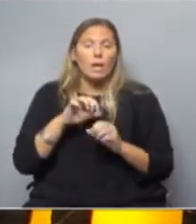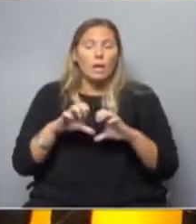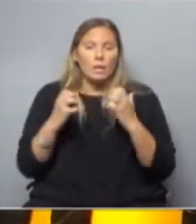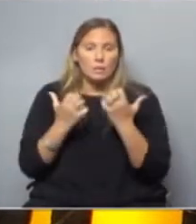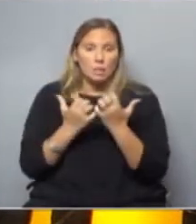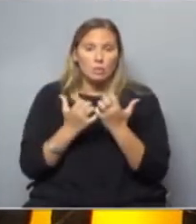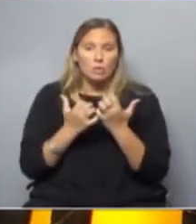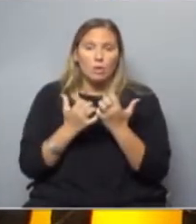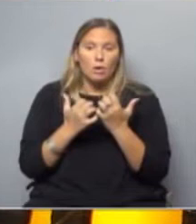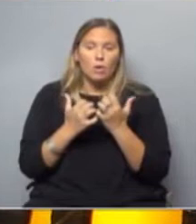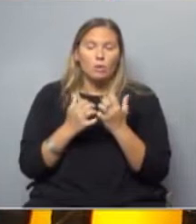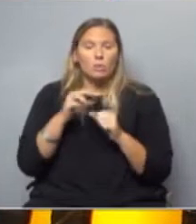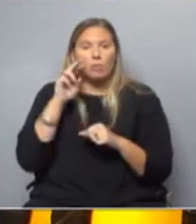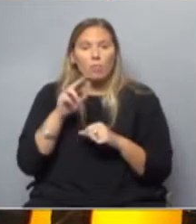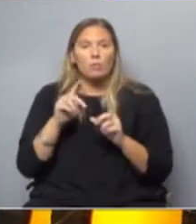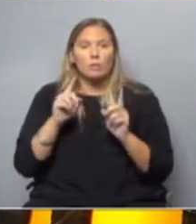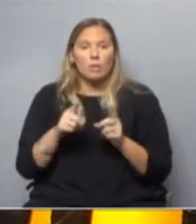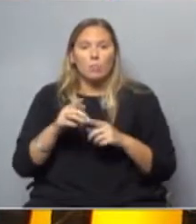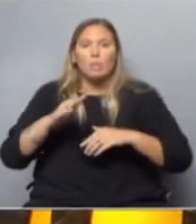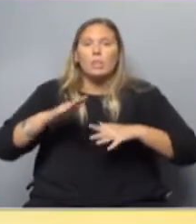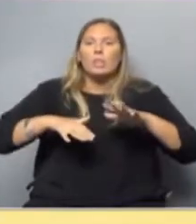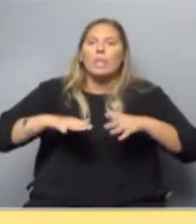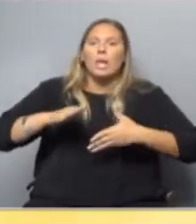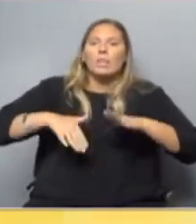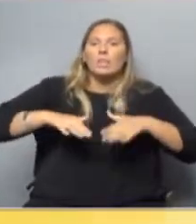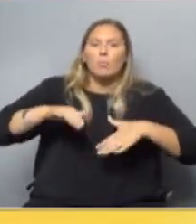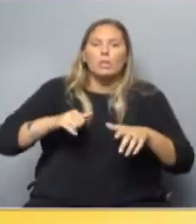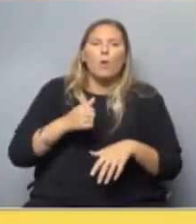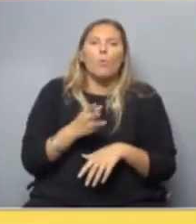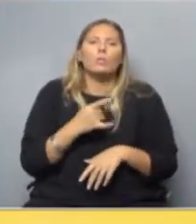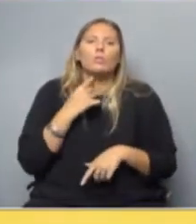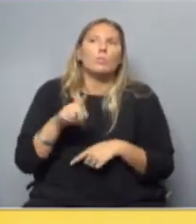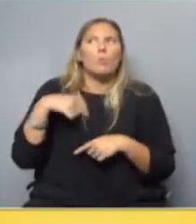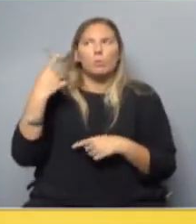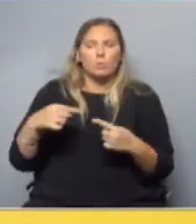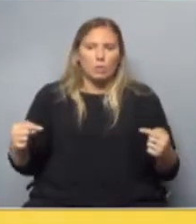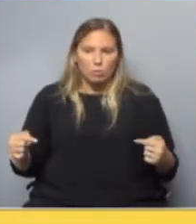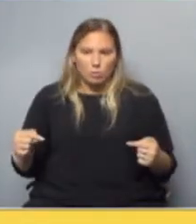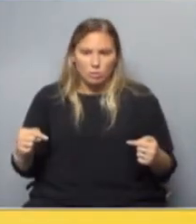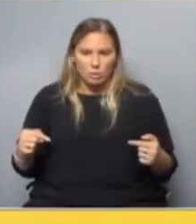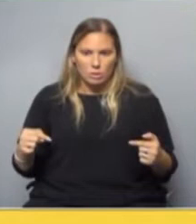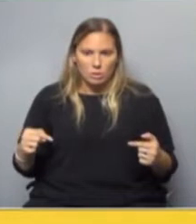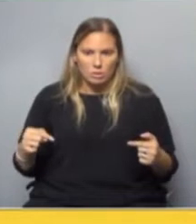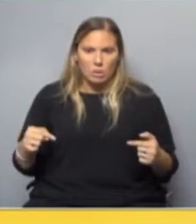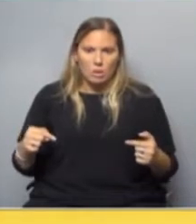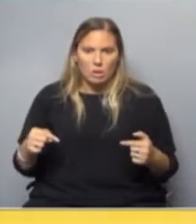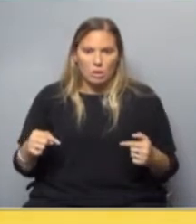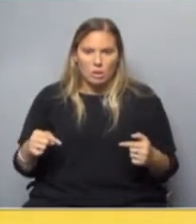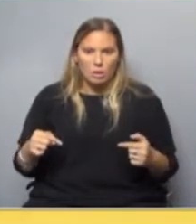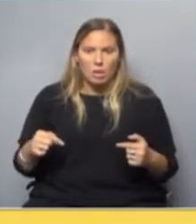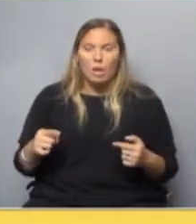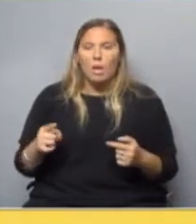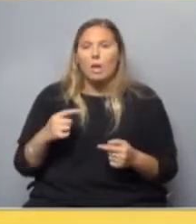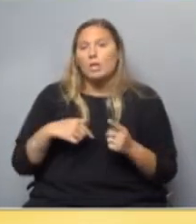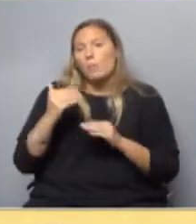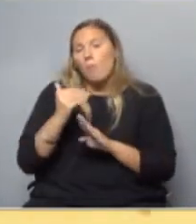que se verá inclusive dependiendo del número de reusos que tenga el estadio, pues la huella de carbono será cada vez